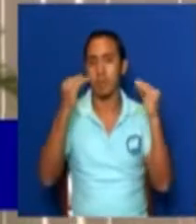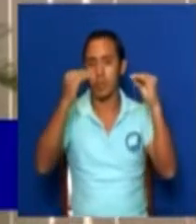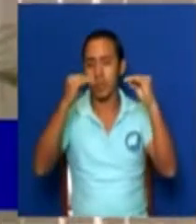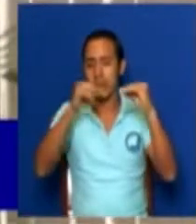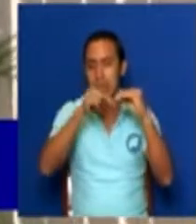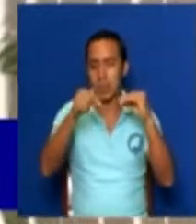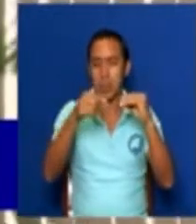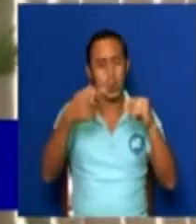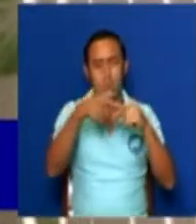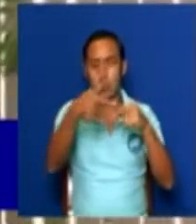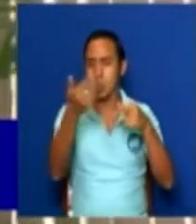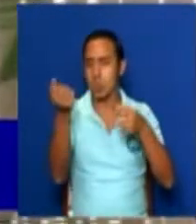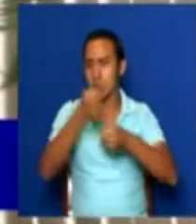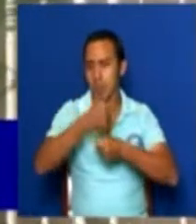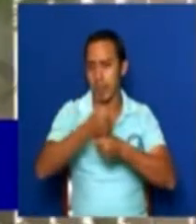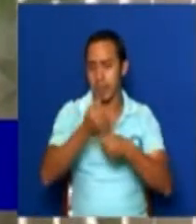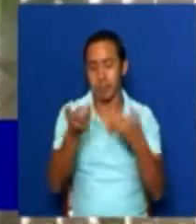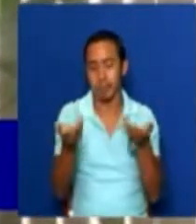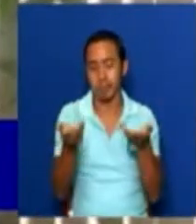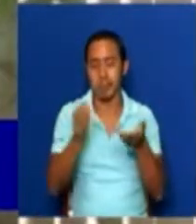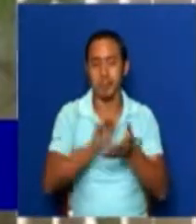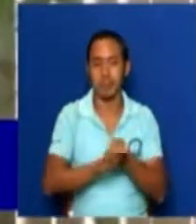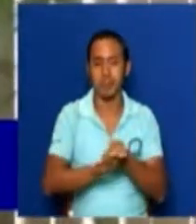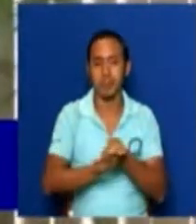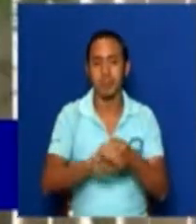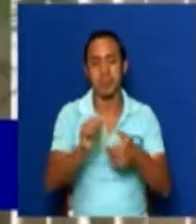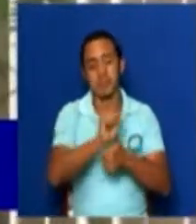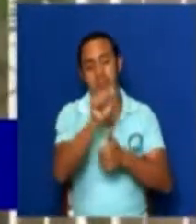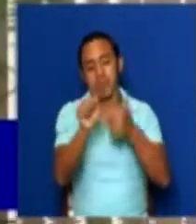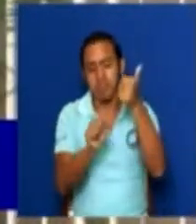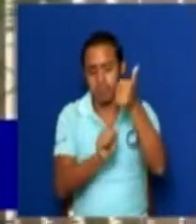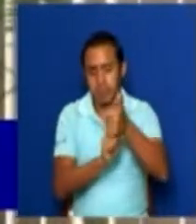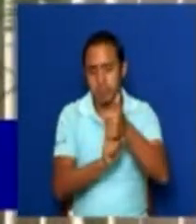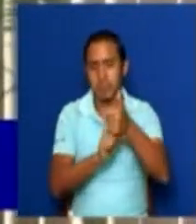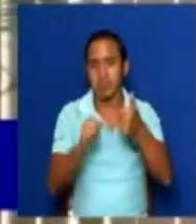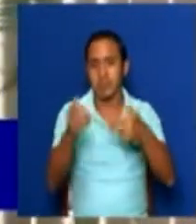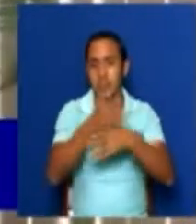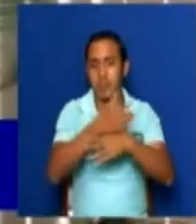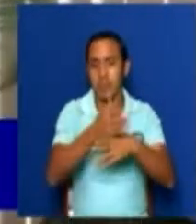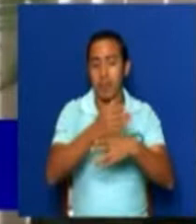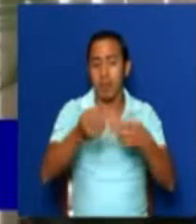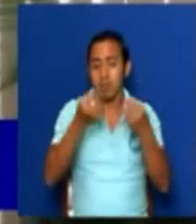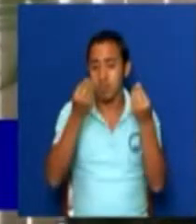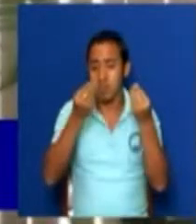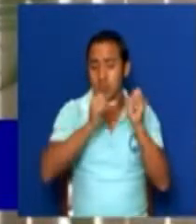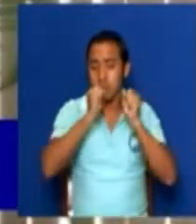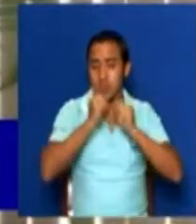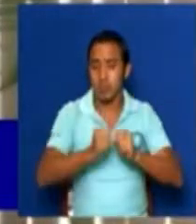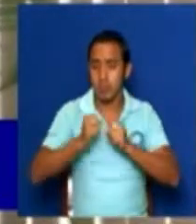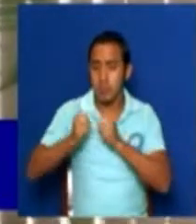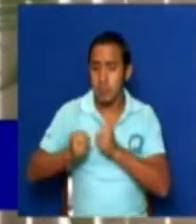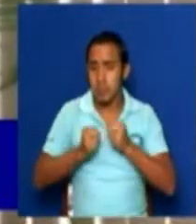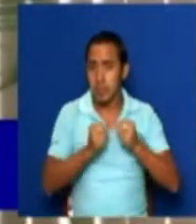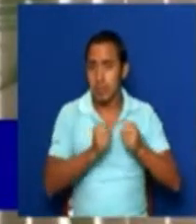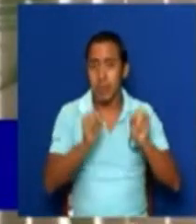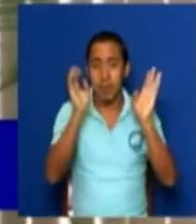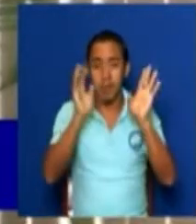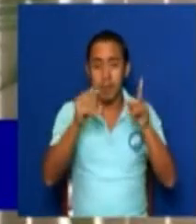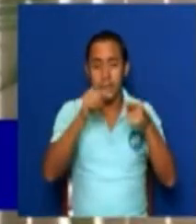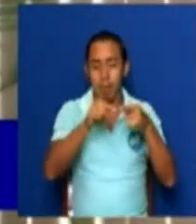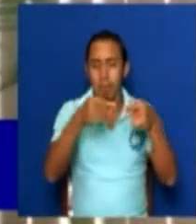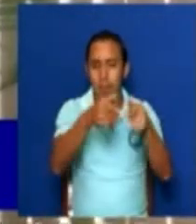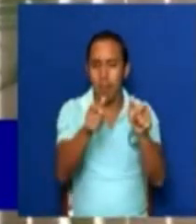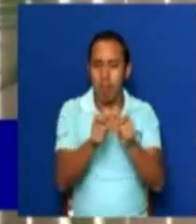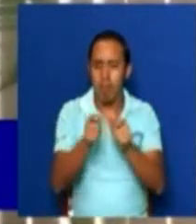¿verdad? Predomina la subcalificación, particularmente de los hombres y en el sector privado, primario, perdón,